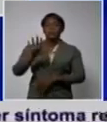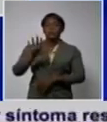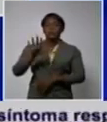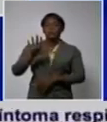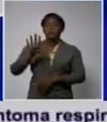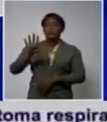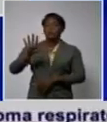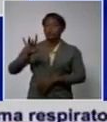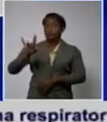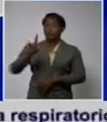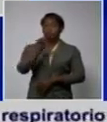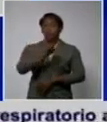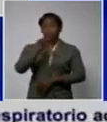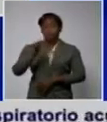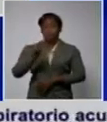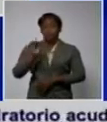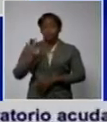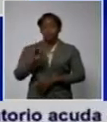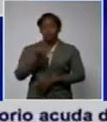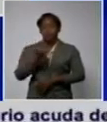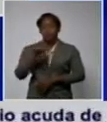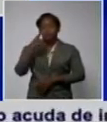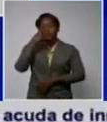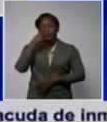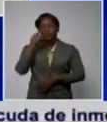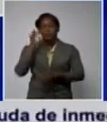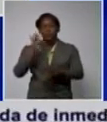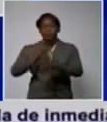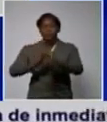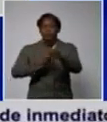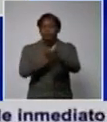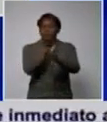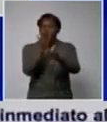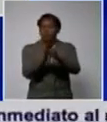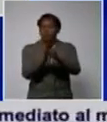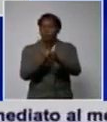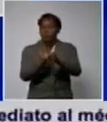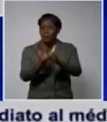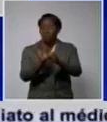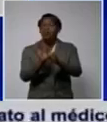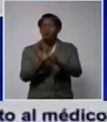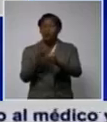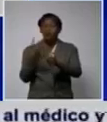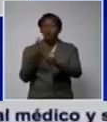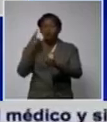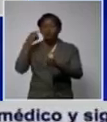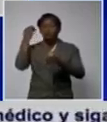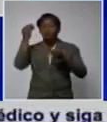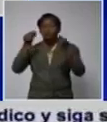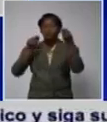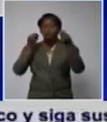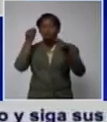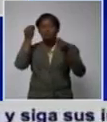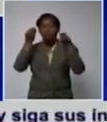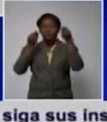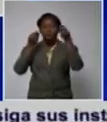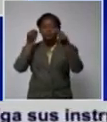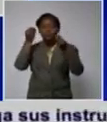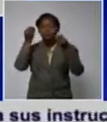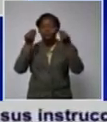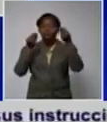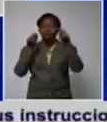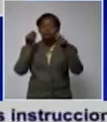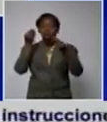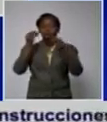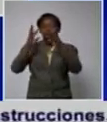14.559 personas con COVID-19, que es una cifra que realmente nos muestra